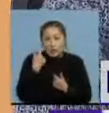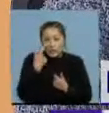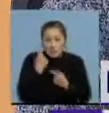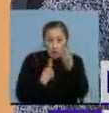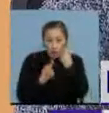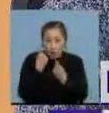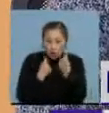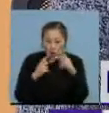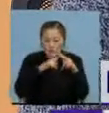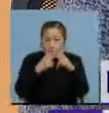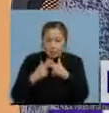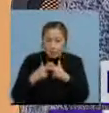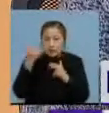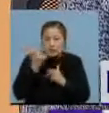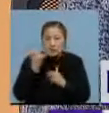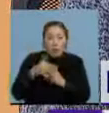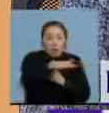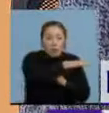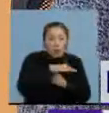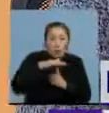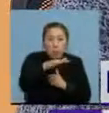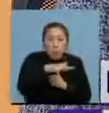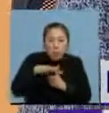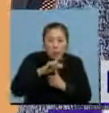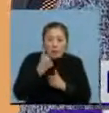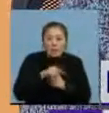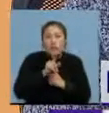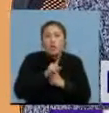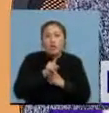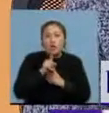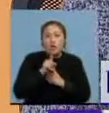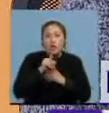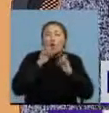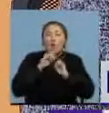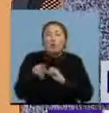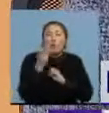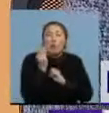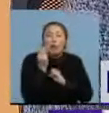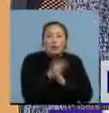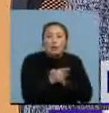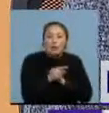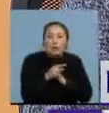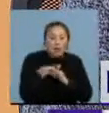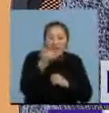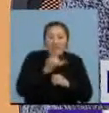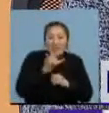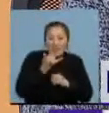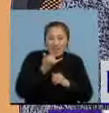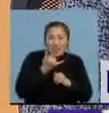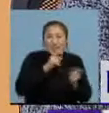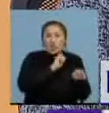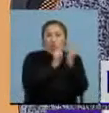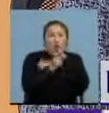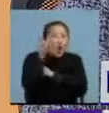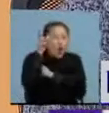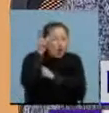técnica lo hicimos teníamos pueblos que el sistema de ex ex a que el sistema disperso que tenía un grupo electrógeno que lo pasamos de 8